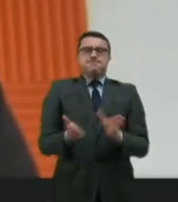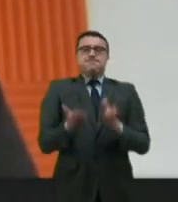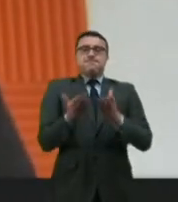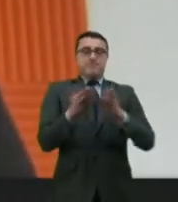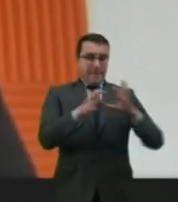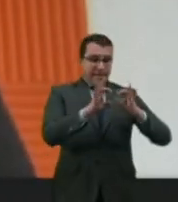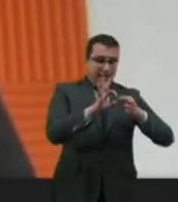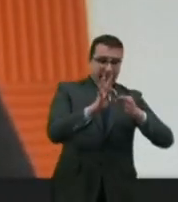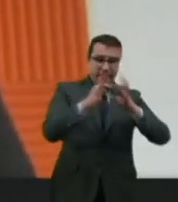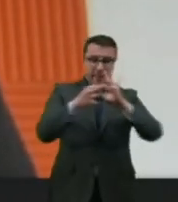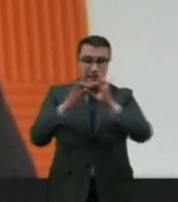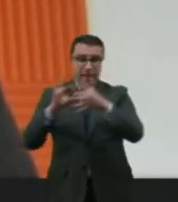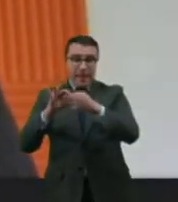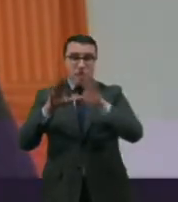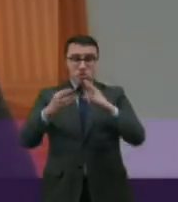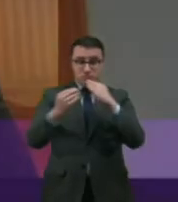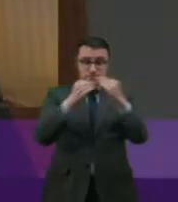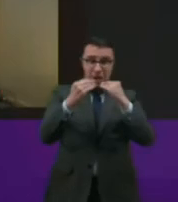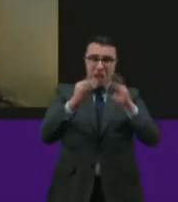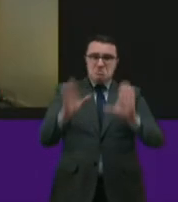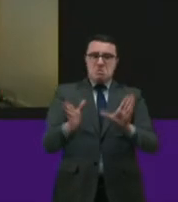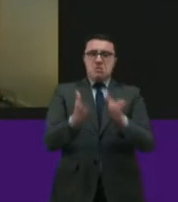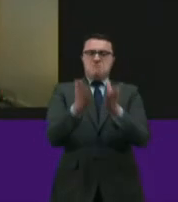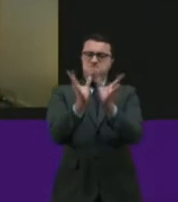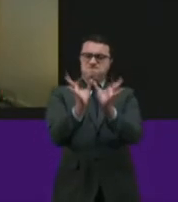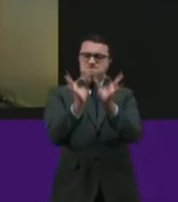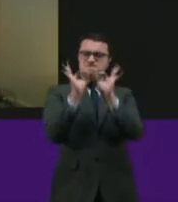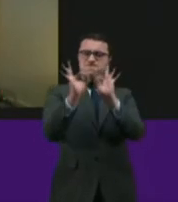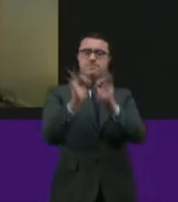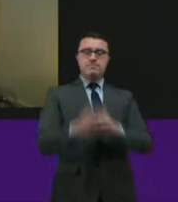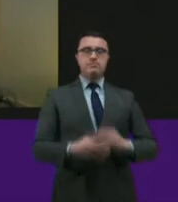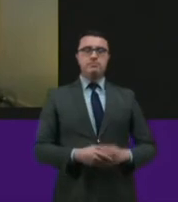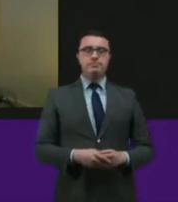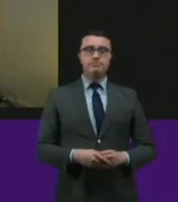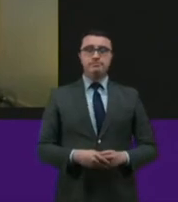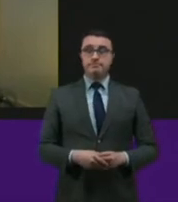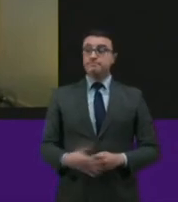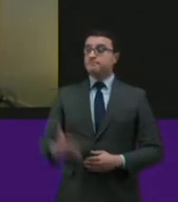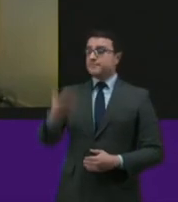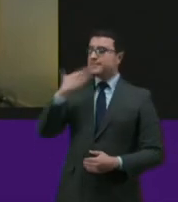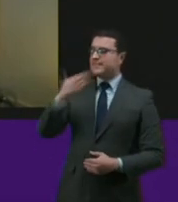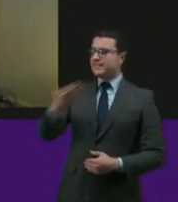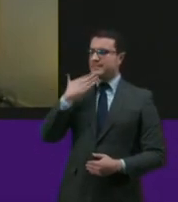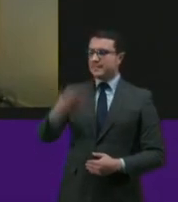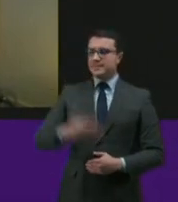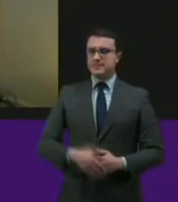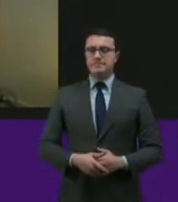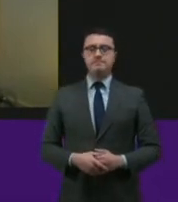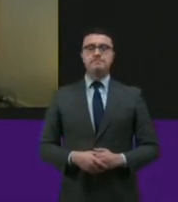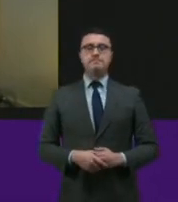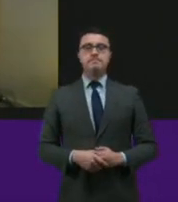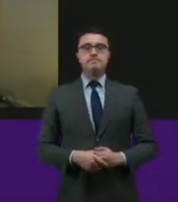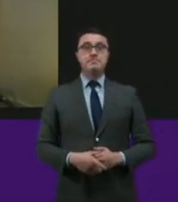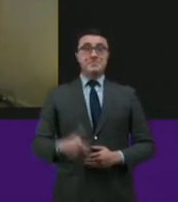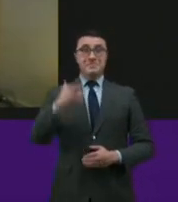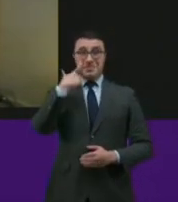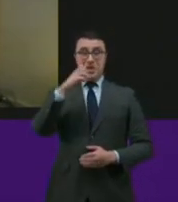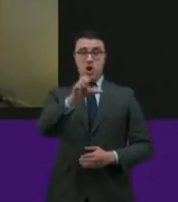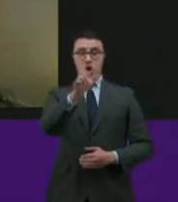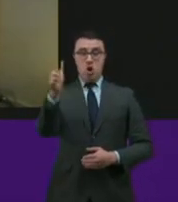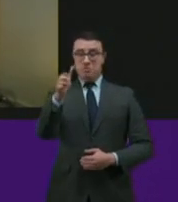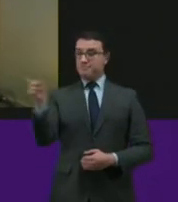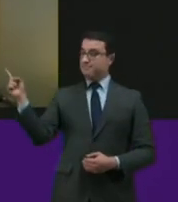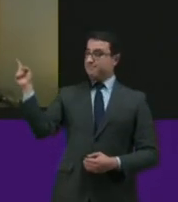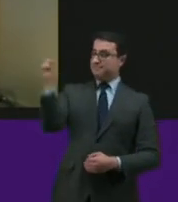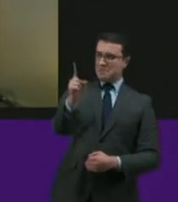cadena más eficiente. Espectacular, Fabián, mil gracias, gracias por estar acá. Bueno, y este otro personaje que lo